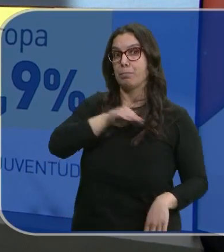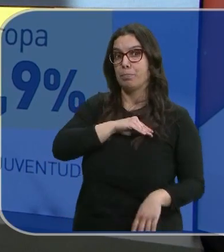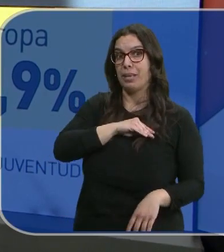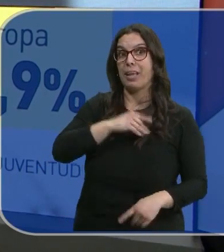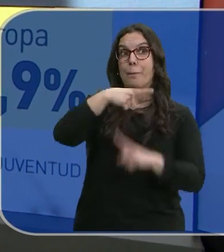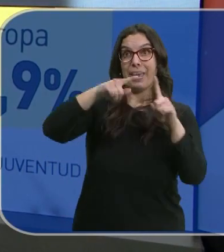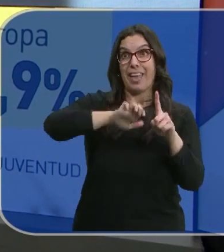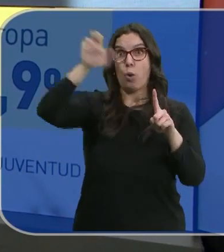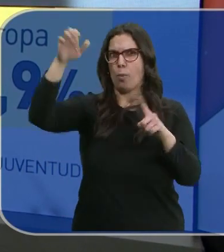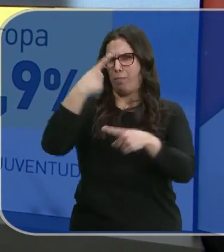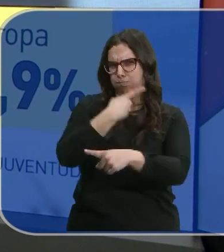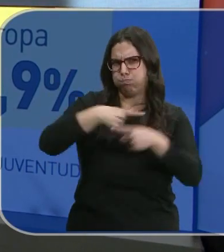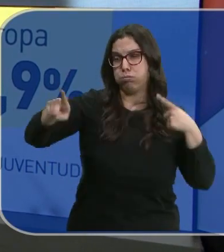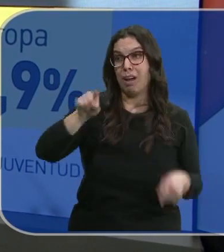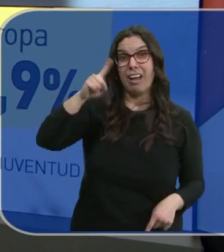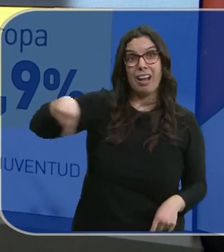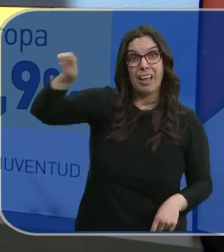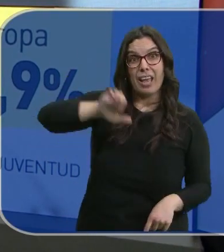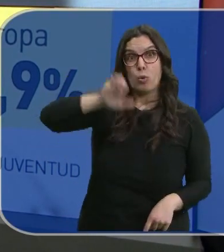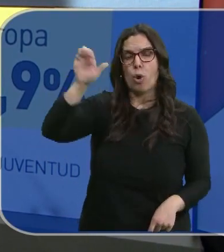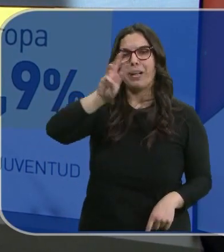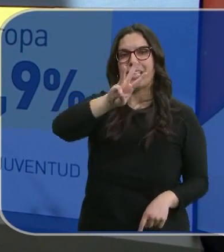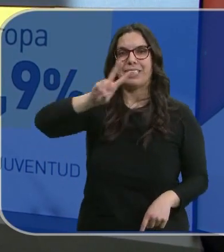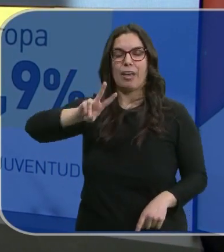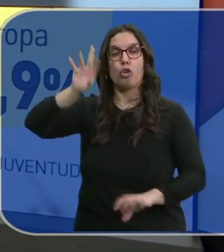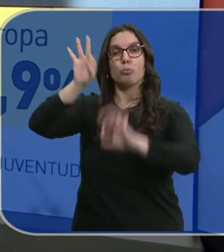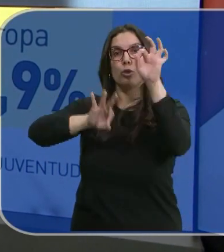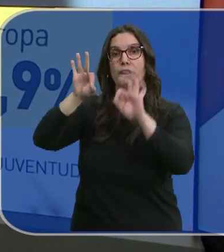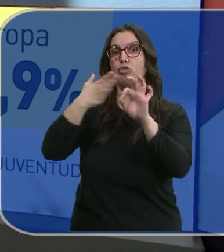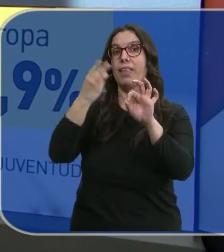lejos de la media de la Unión Europea, donde el 32% de los jóvenes